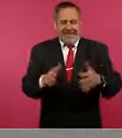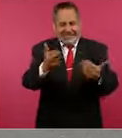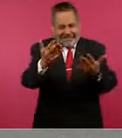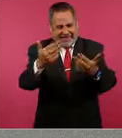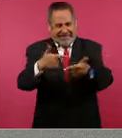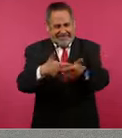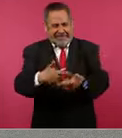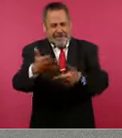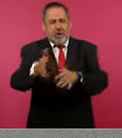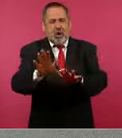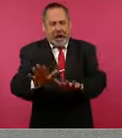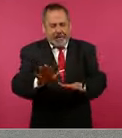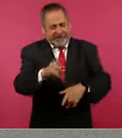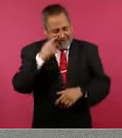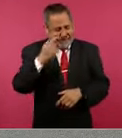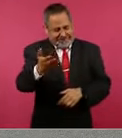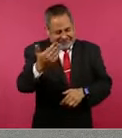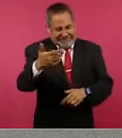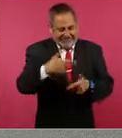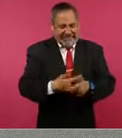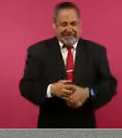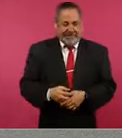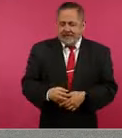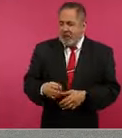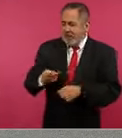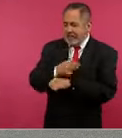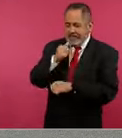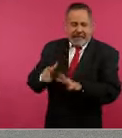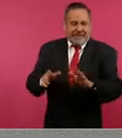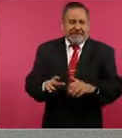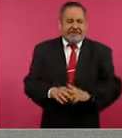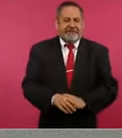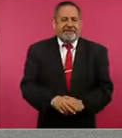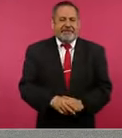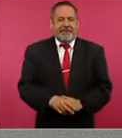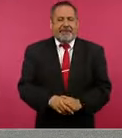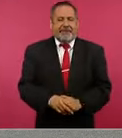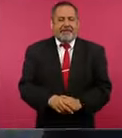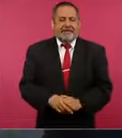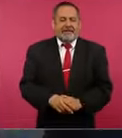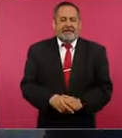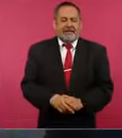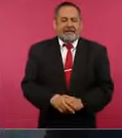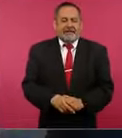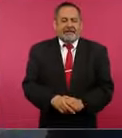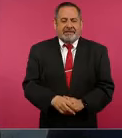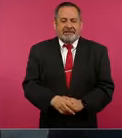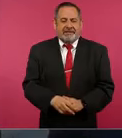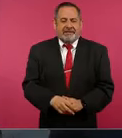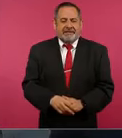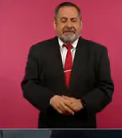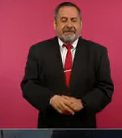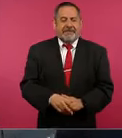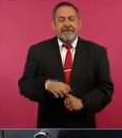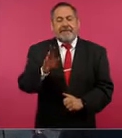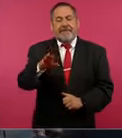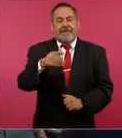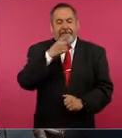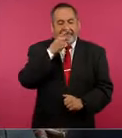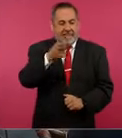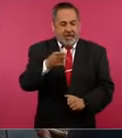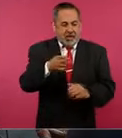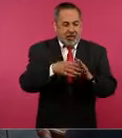Síguele, pero despacio. Sí, no pasa nada. No pasa nada. Entonces, él dijo en